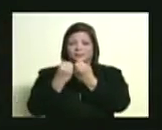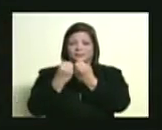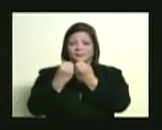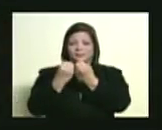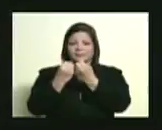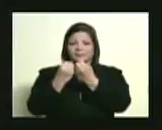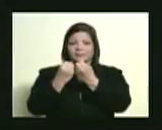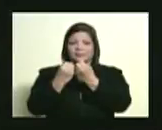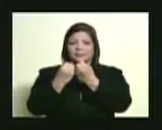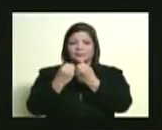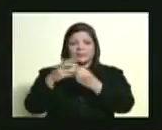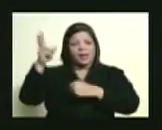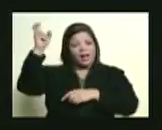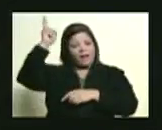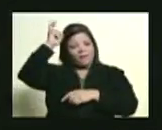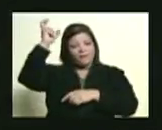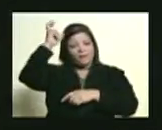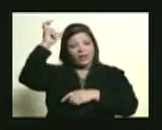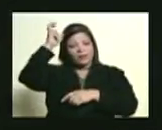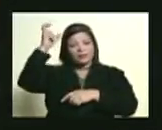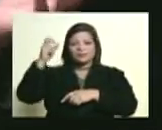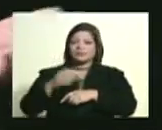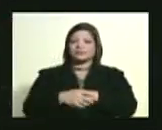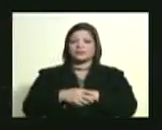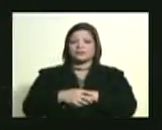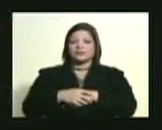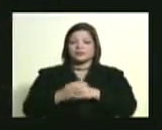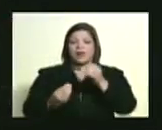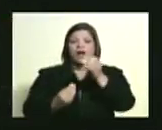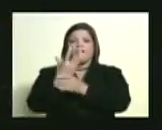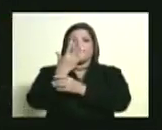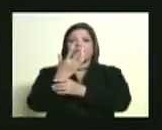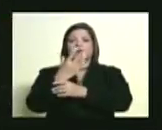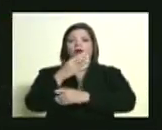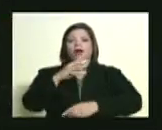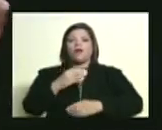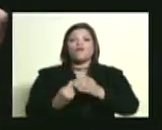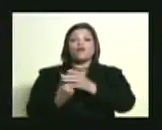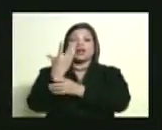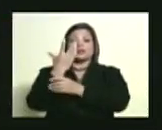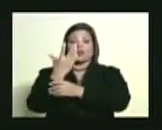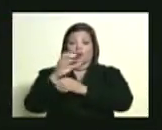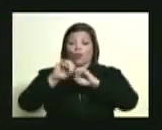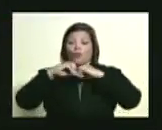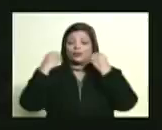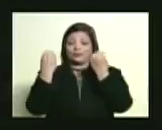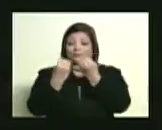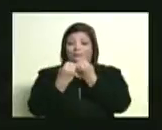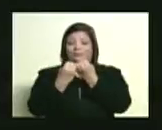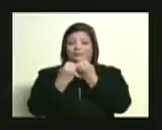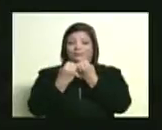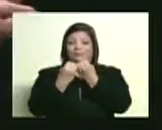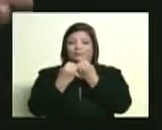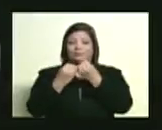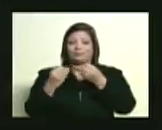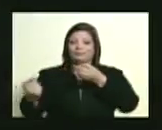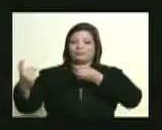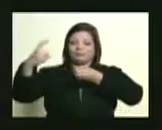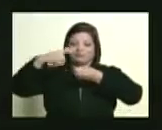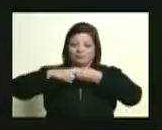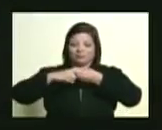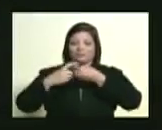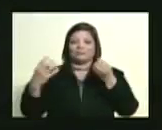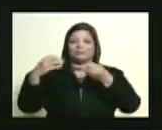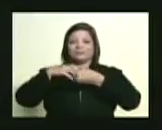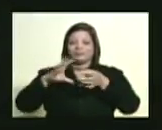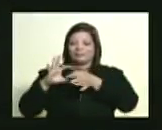de Paraguaná, de nuestro Paraguaná. La Fundación Vientre Sonoro, que también es una organización donde nos hemos